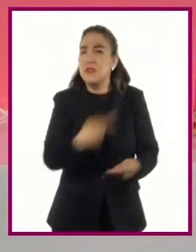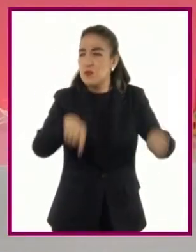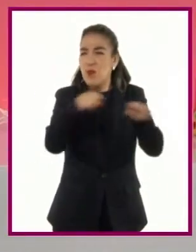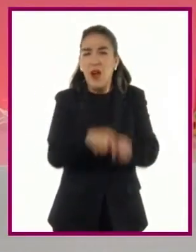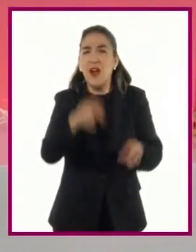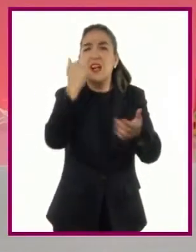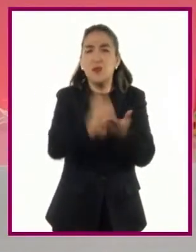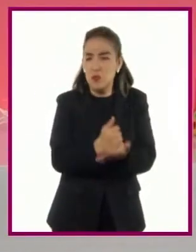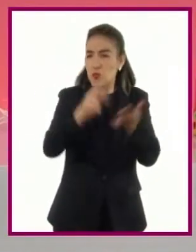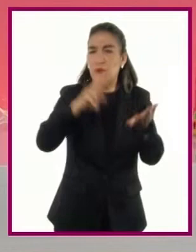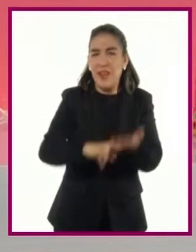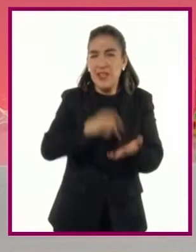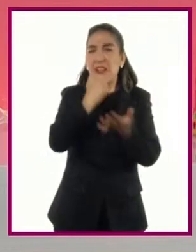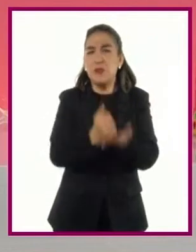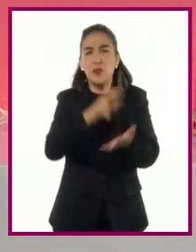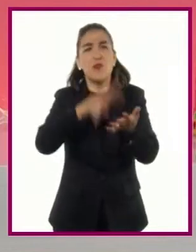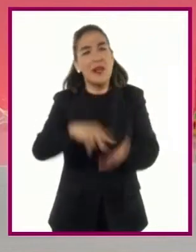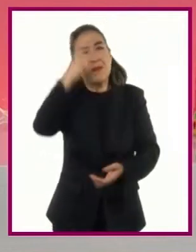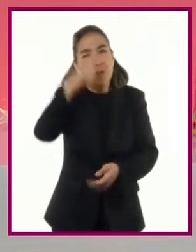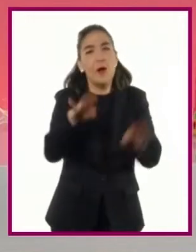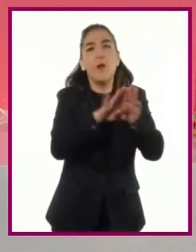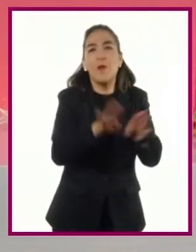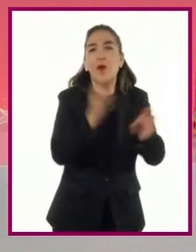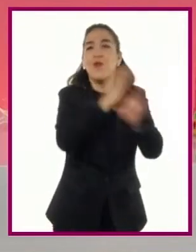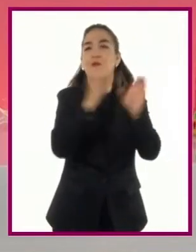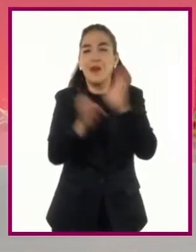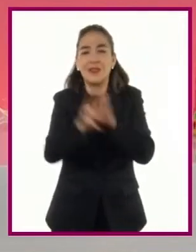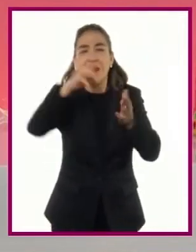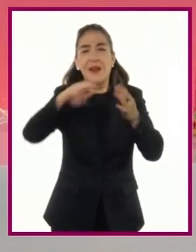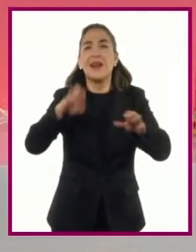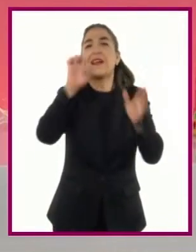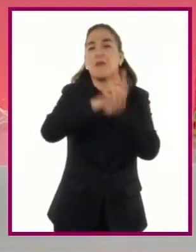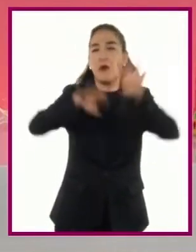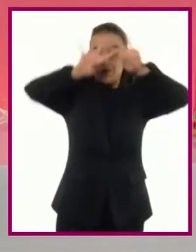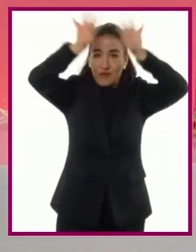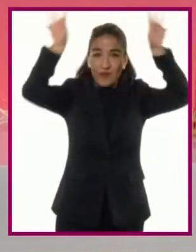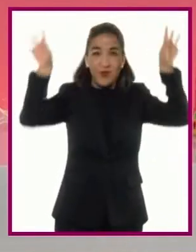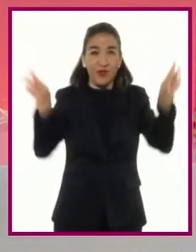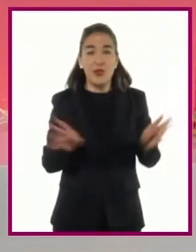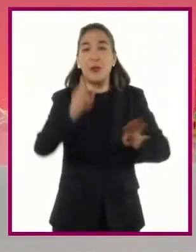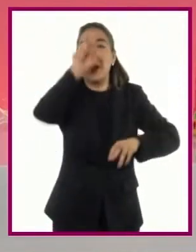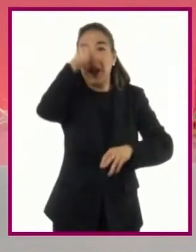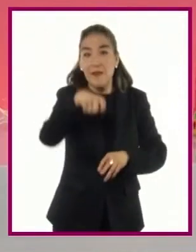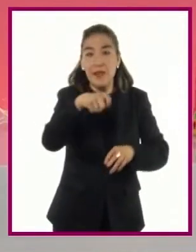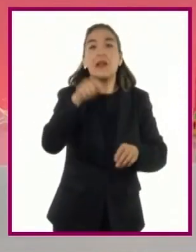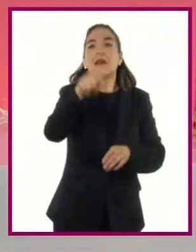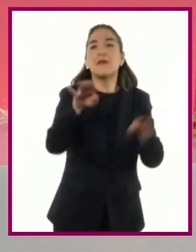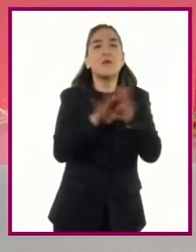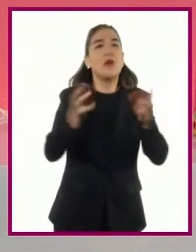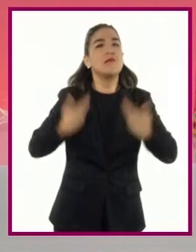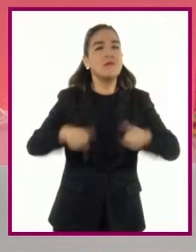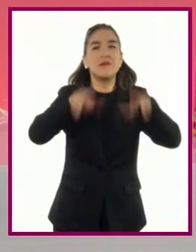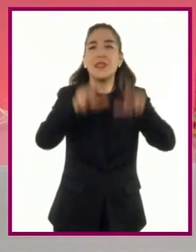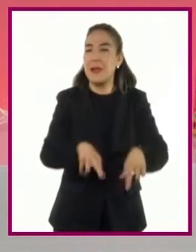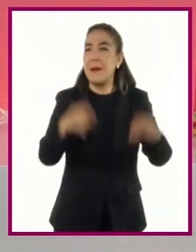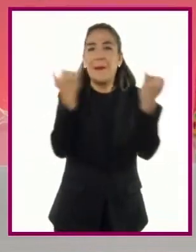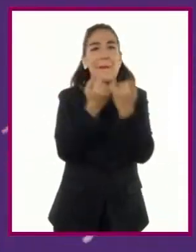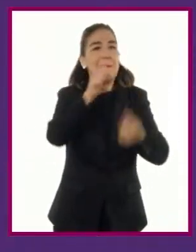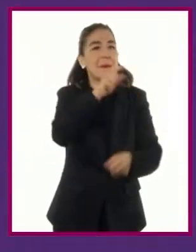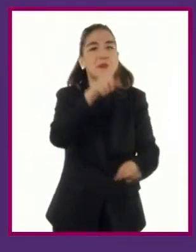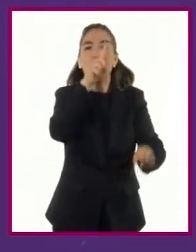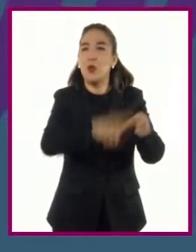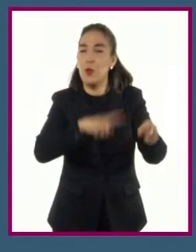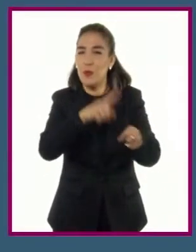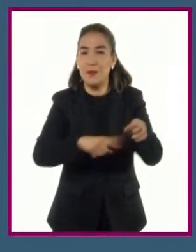verde para representar distintos objetos, como las plumas del quetzal, que siempre representaban exactamente con el mismo